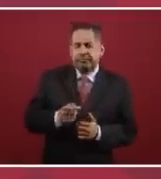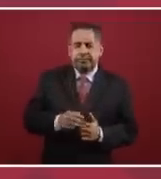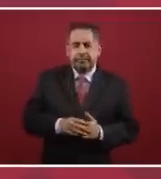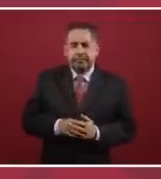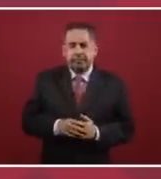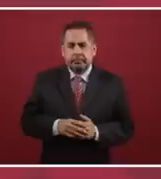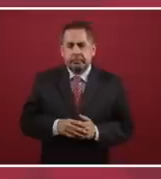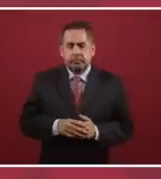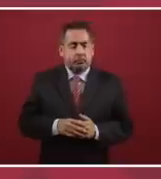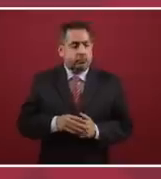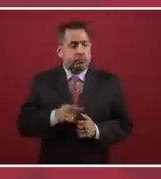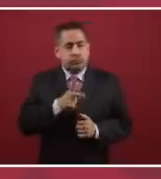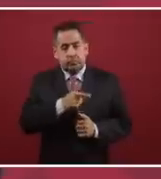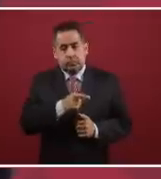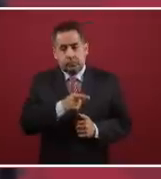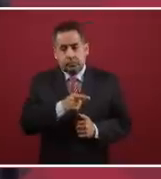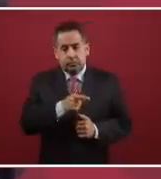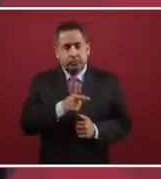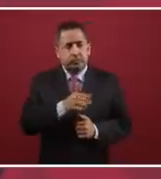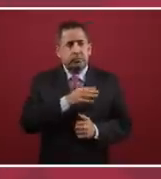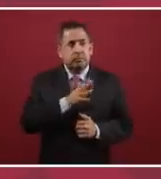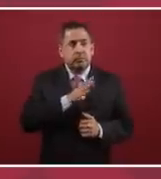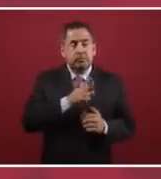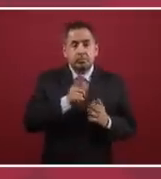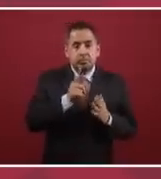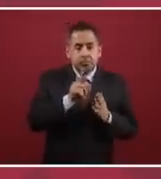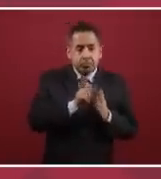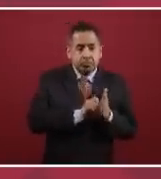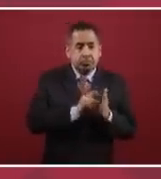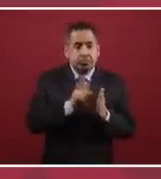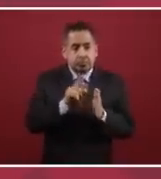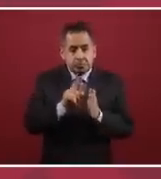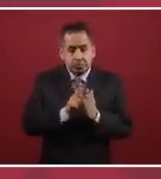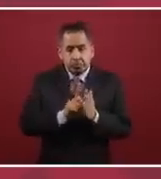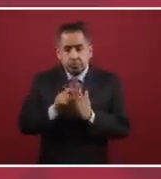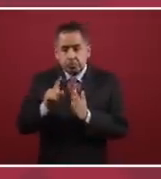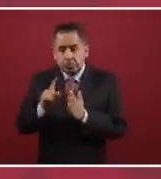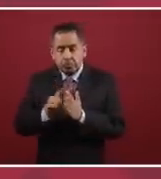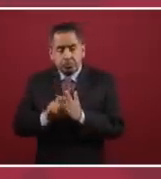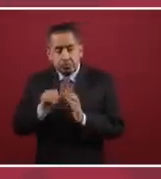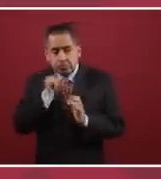no se habían presentado, llevaban meses, secuestros